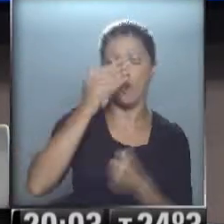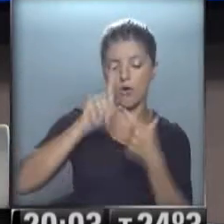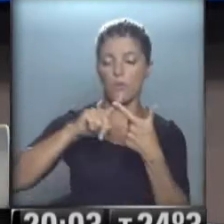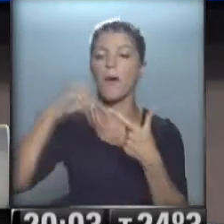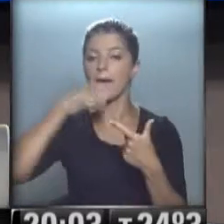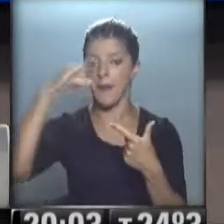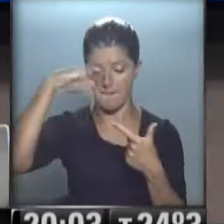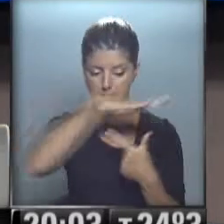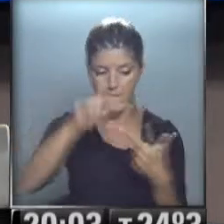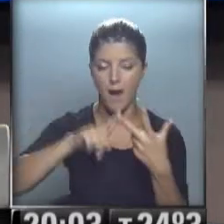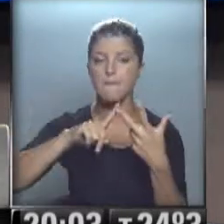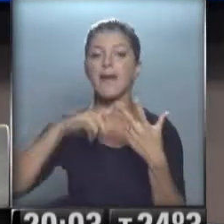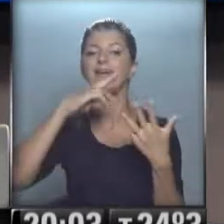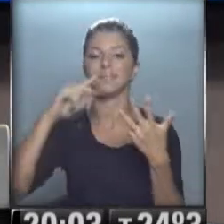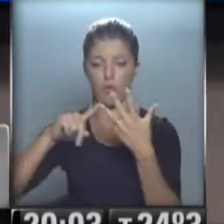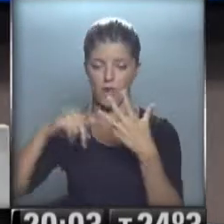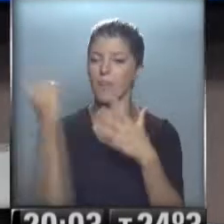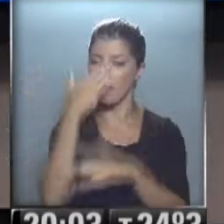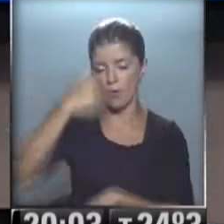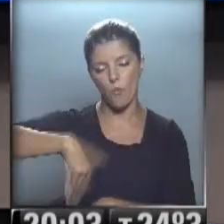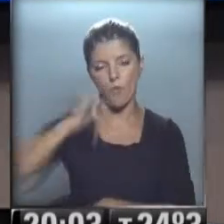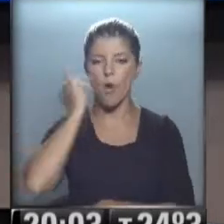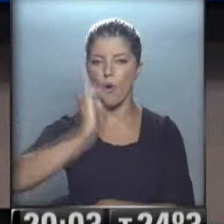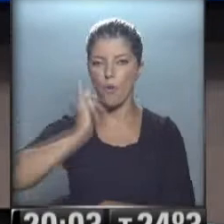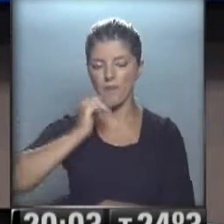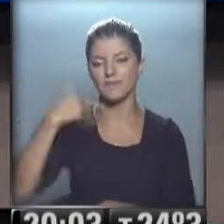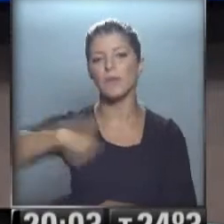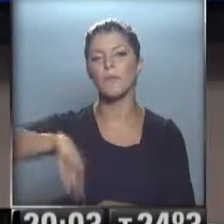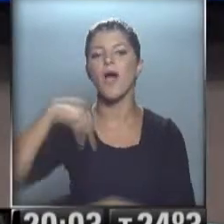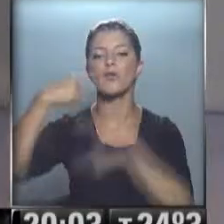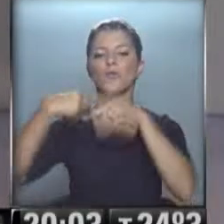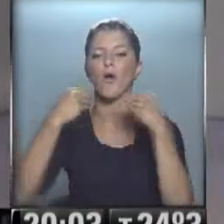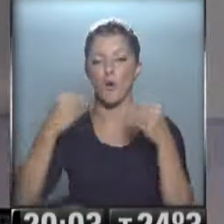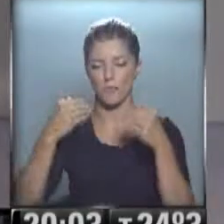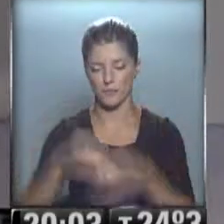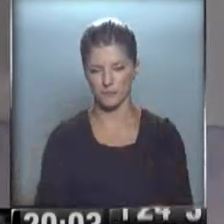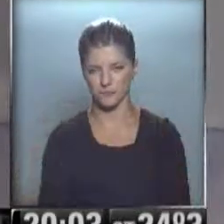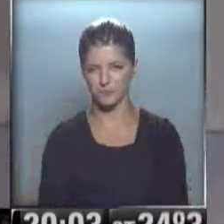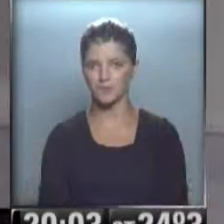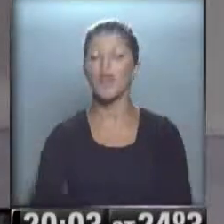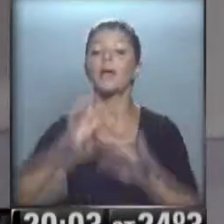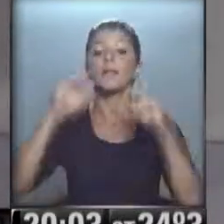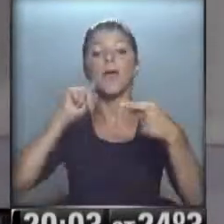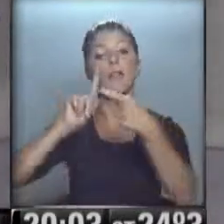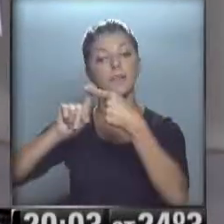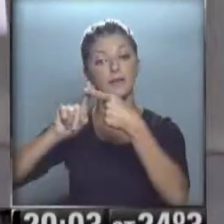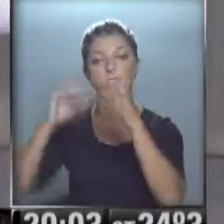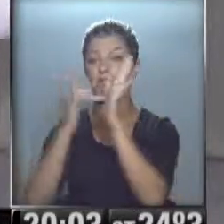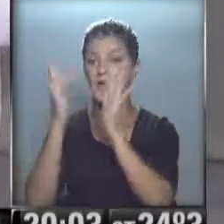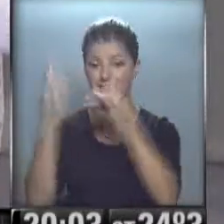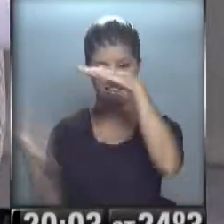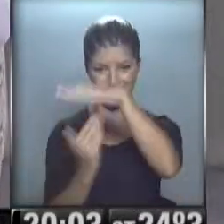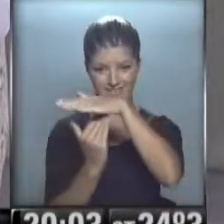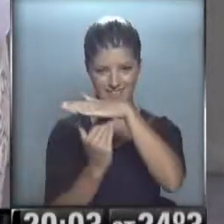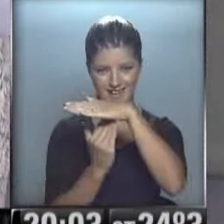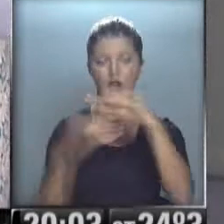Luis. En un momentito les cuento en detalle el aviso de alerta y el pronóstico para los próximos días. Y en vivo desde la Catedral Metropolitana,